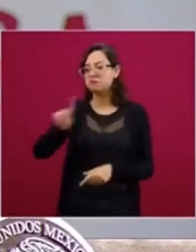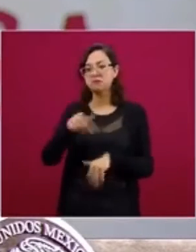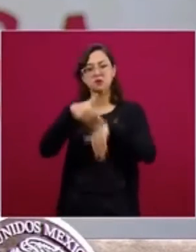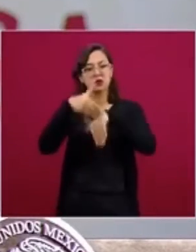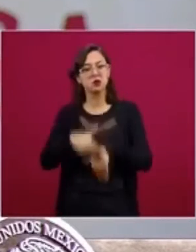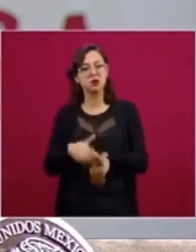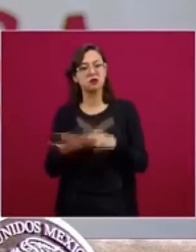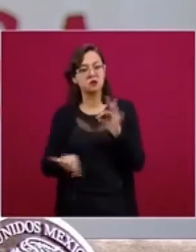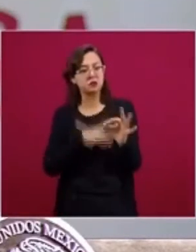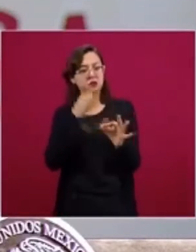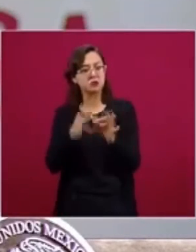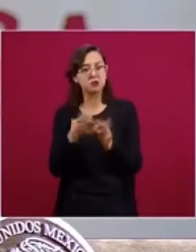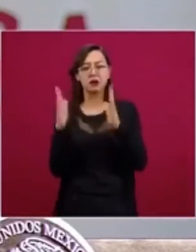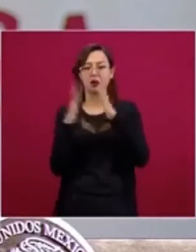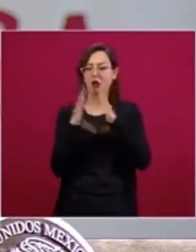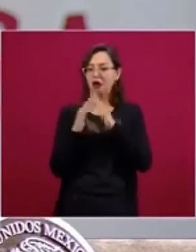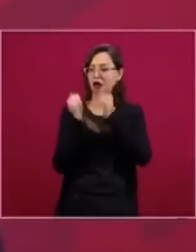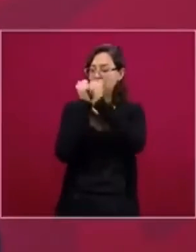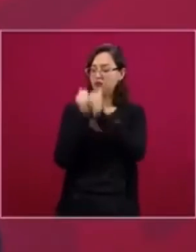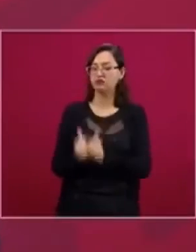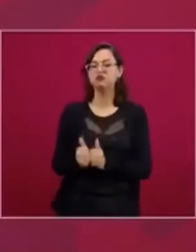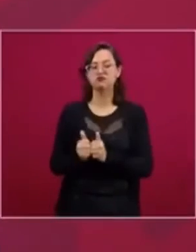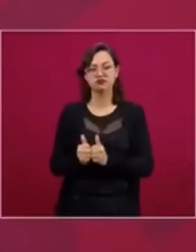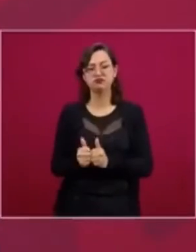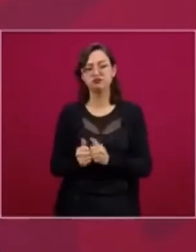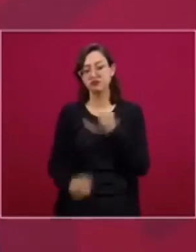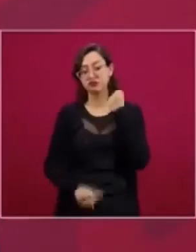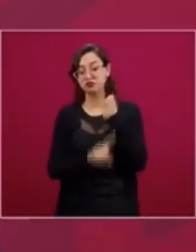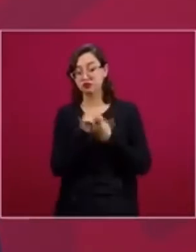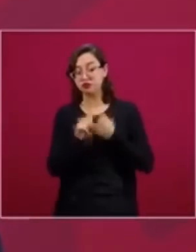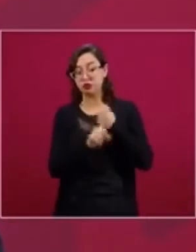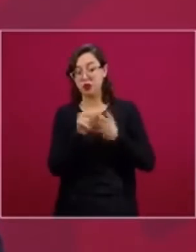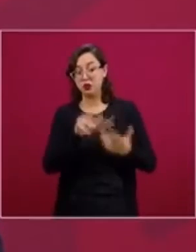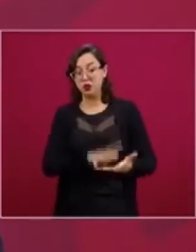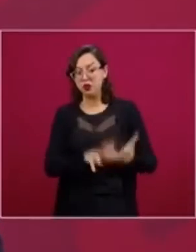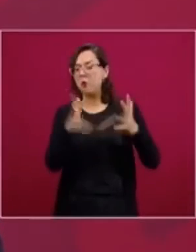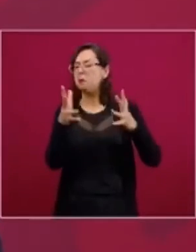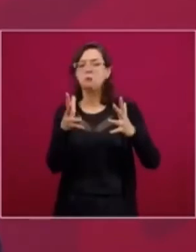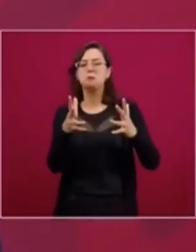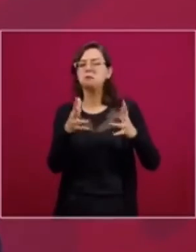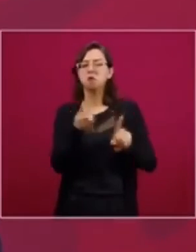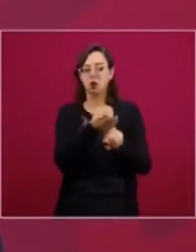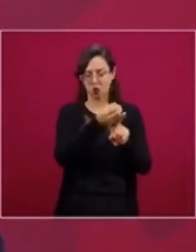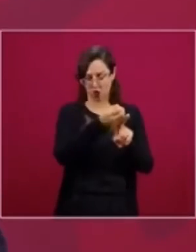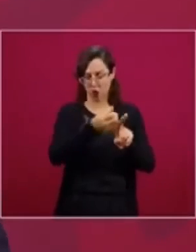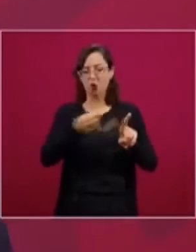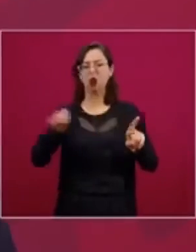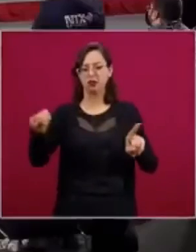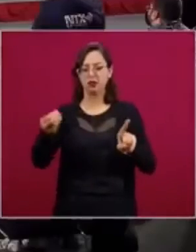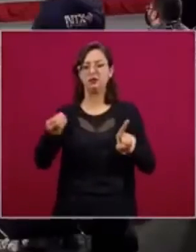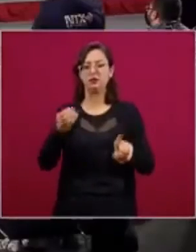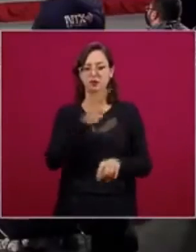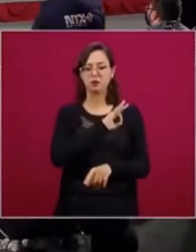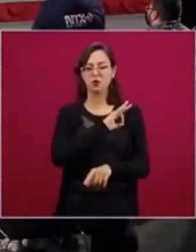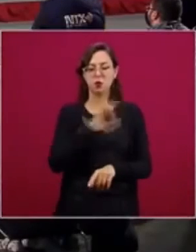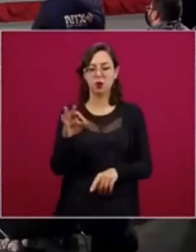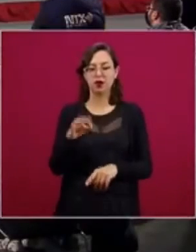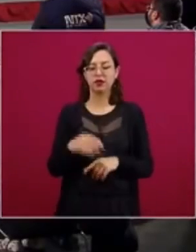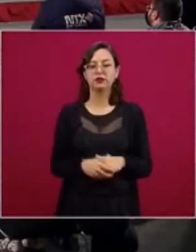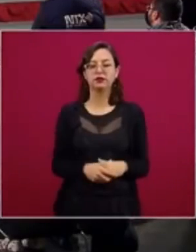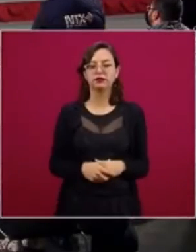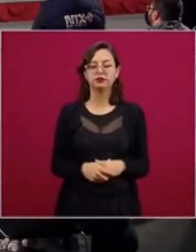de aprender nuevas formas de comunicarnos. Entonces, ese bebé también sufre, ¿no? Y esa mamá también, porque no recibe